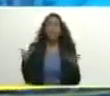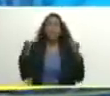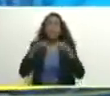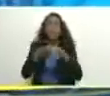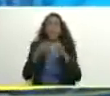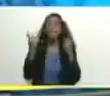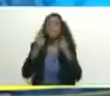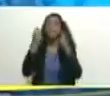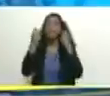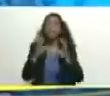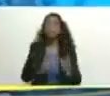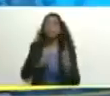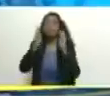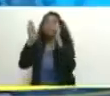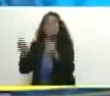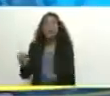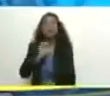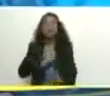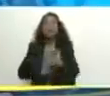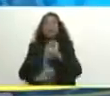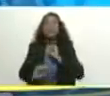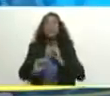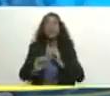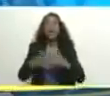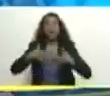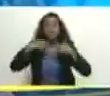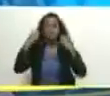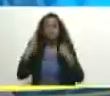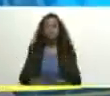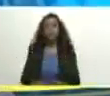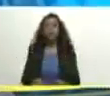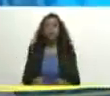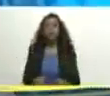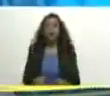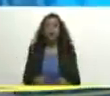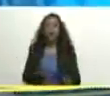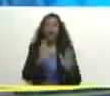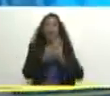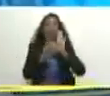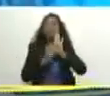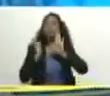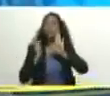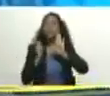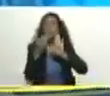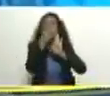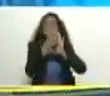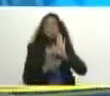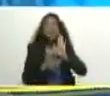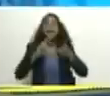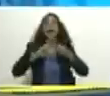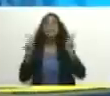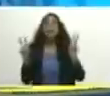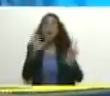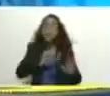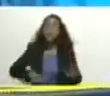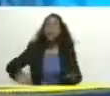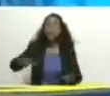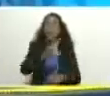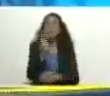poder popular para defender y garantizar, con la Constitución en la mano, la paz